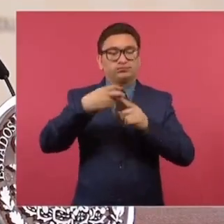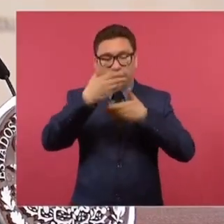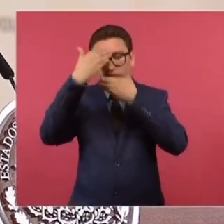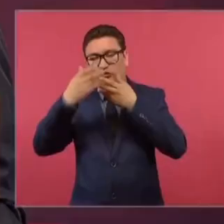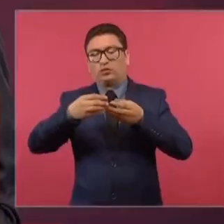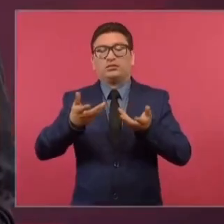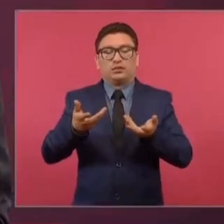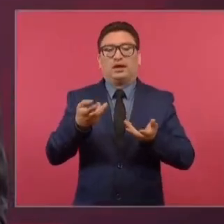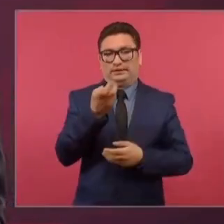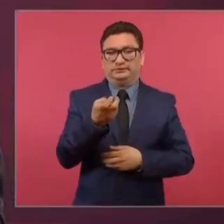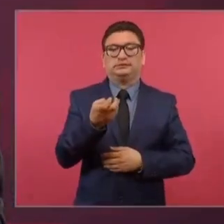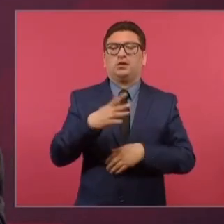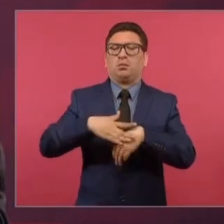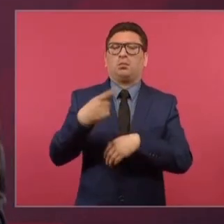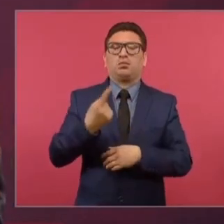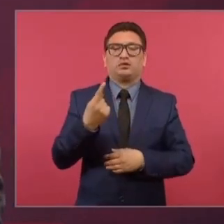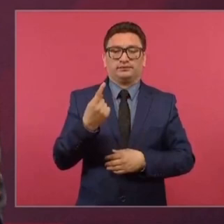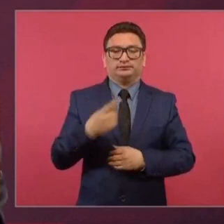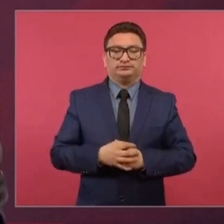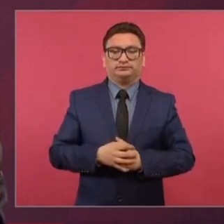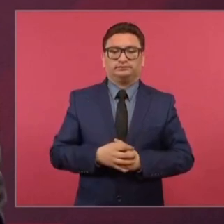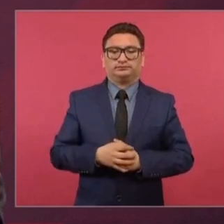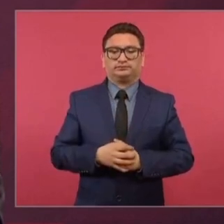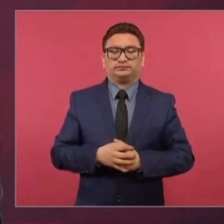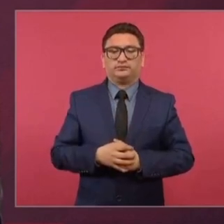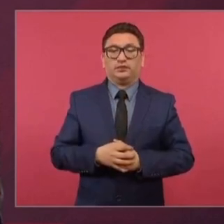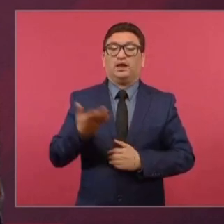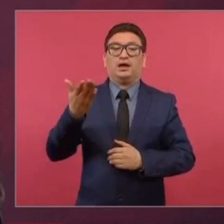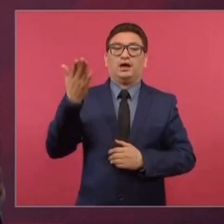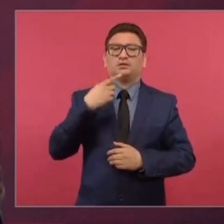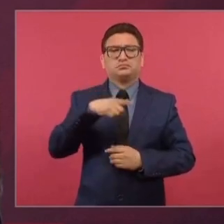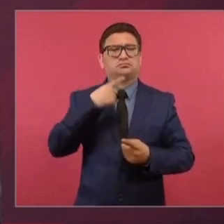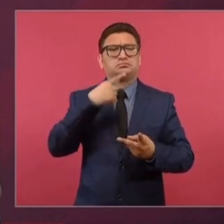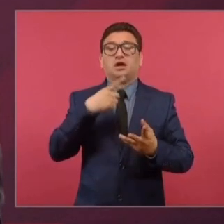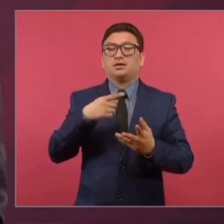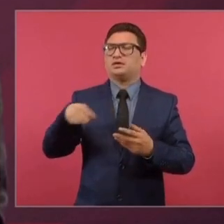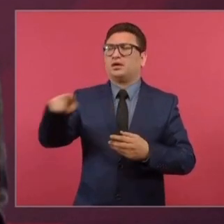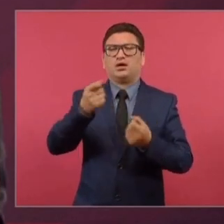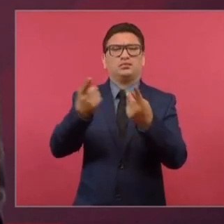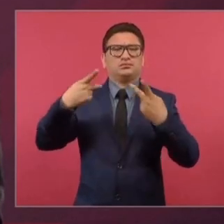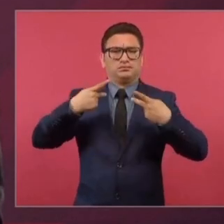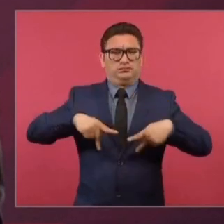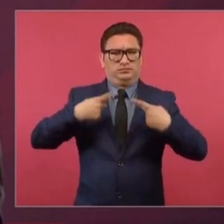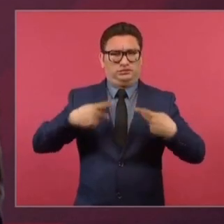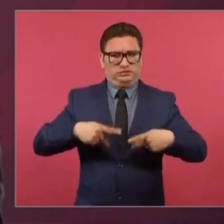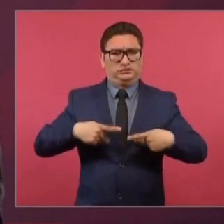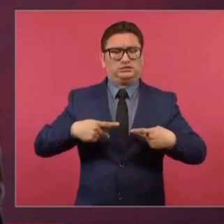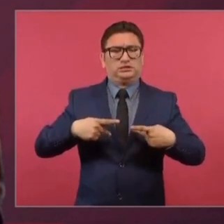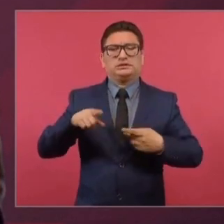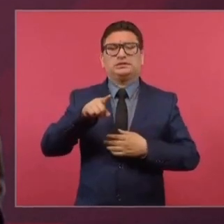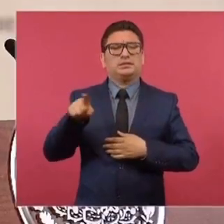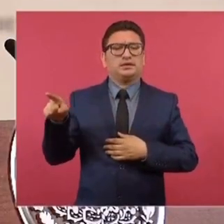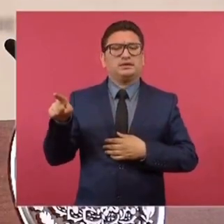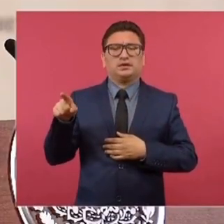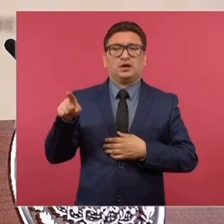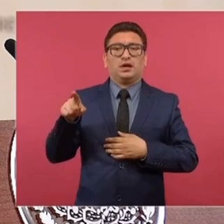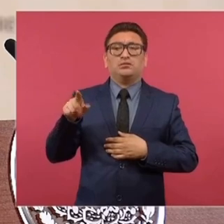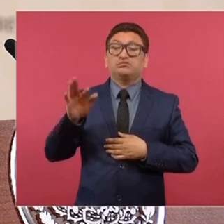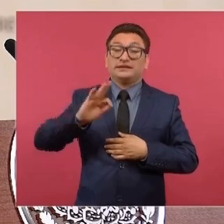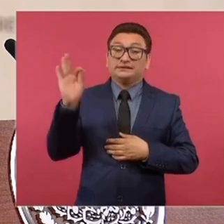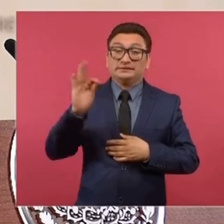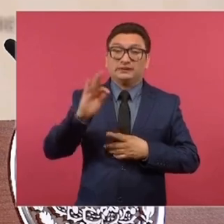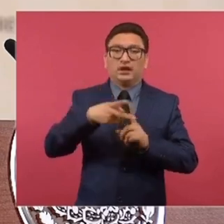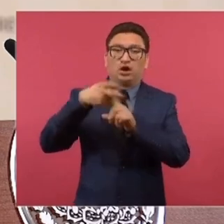porque se empezó a reportar de que habían personas que se consideraban